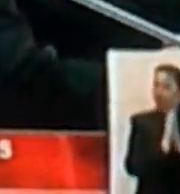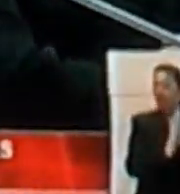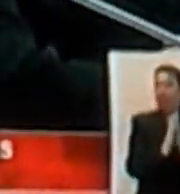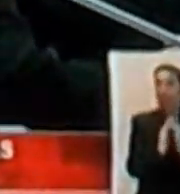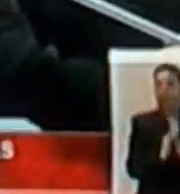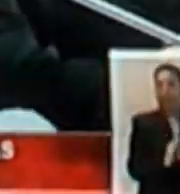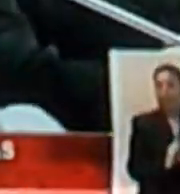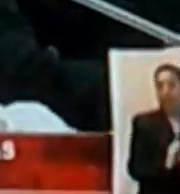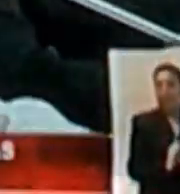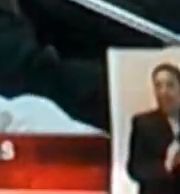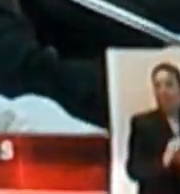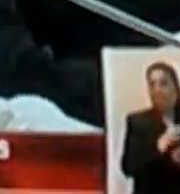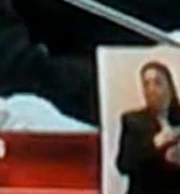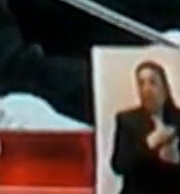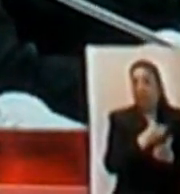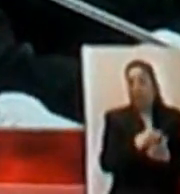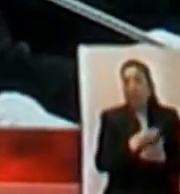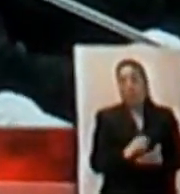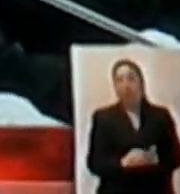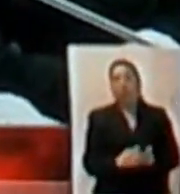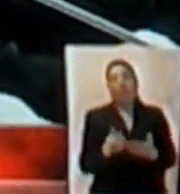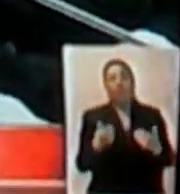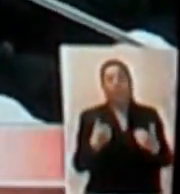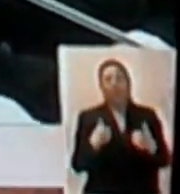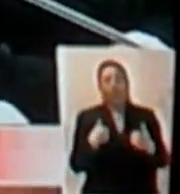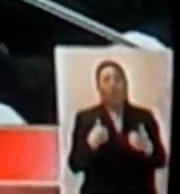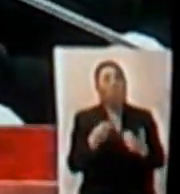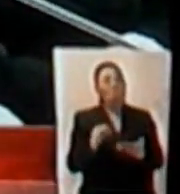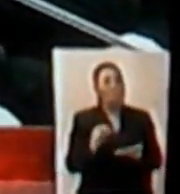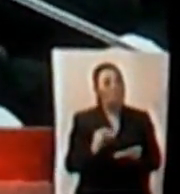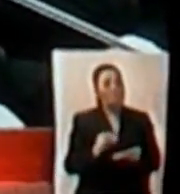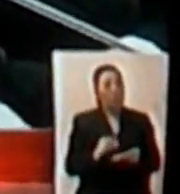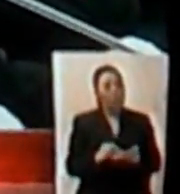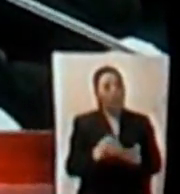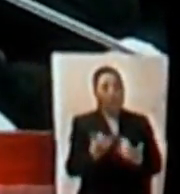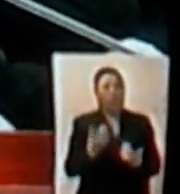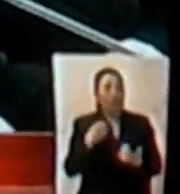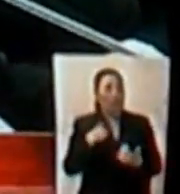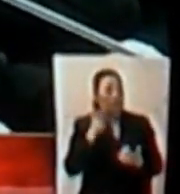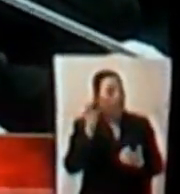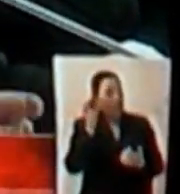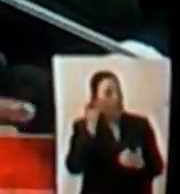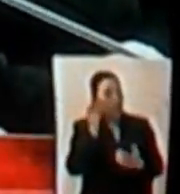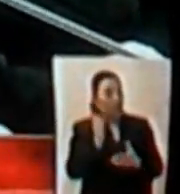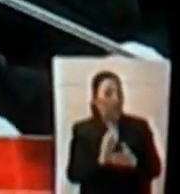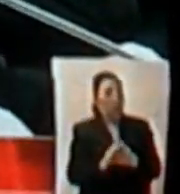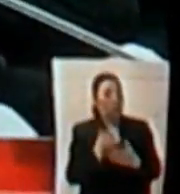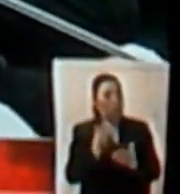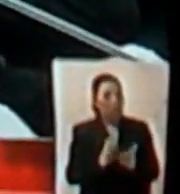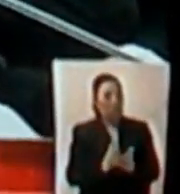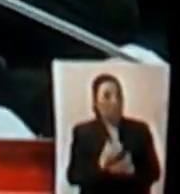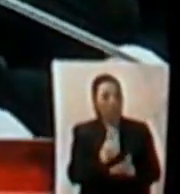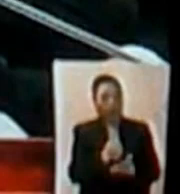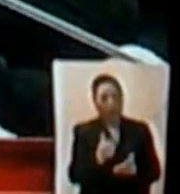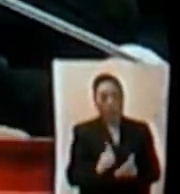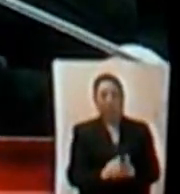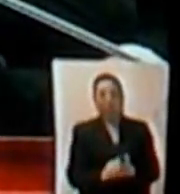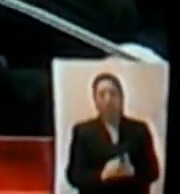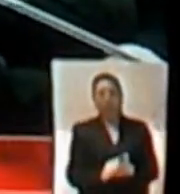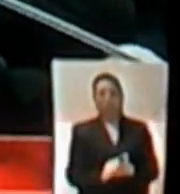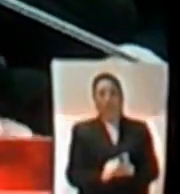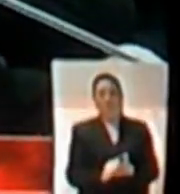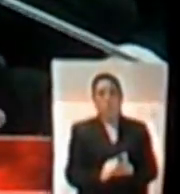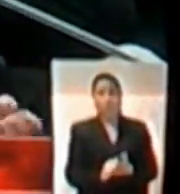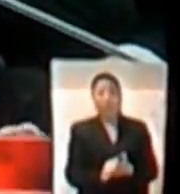que el ministro haya tenido la predisposición, ahora lo he escuchado, y saludo por su intermedio también, lo